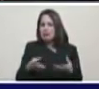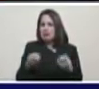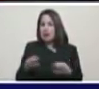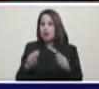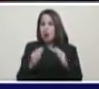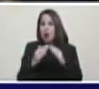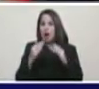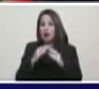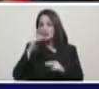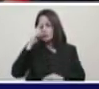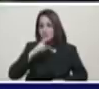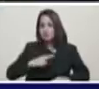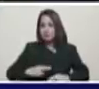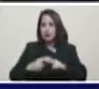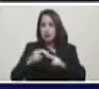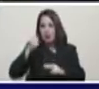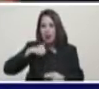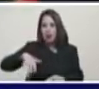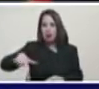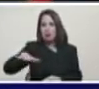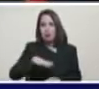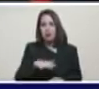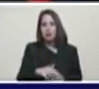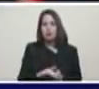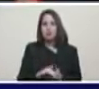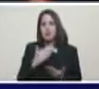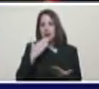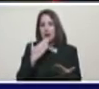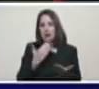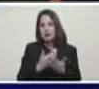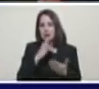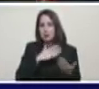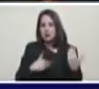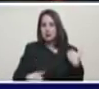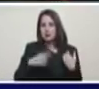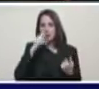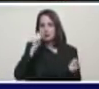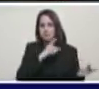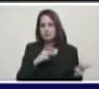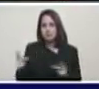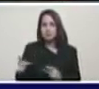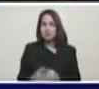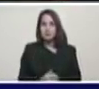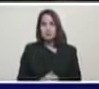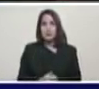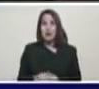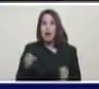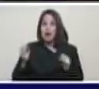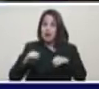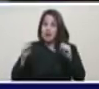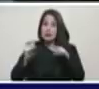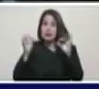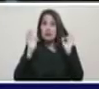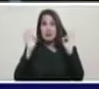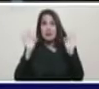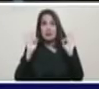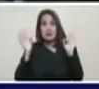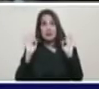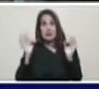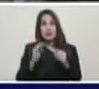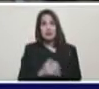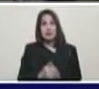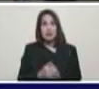viviendas dignas para nuestro pueblo adelante presidente es era faría